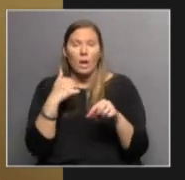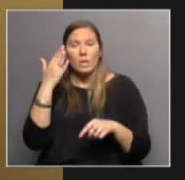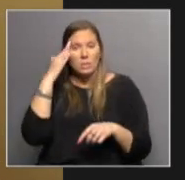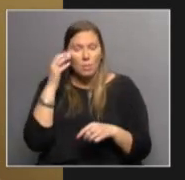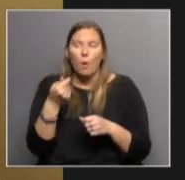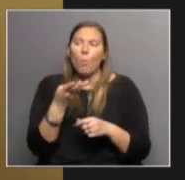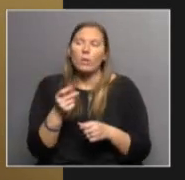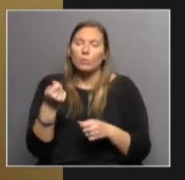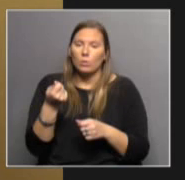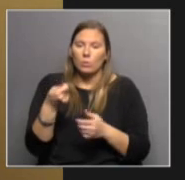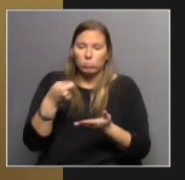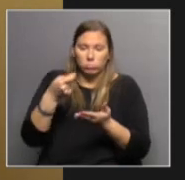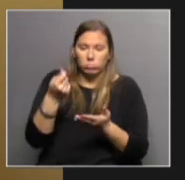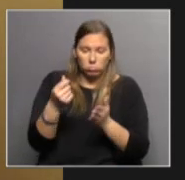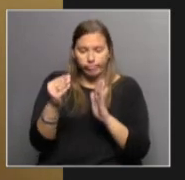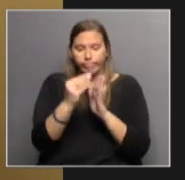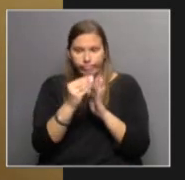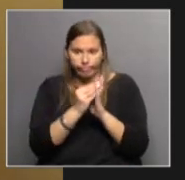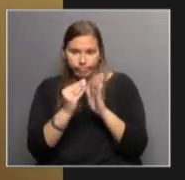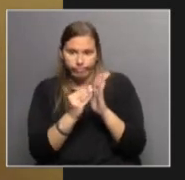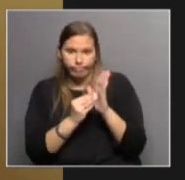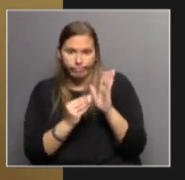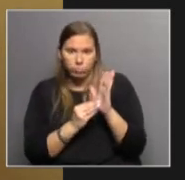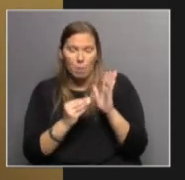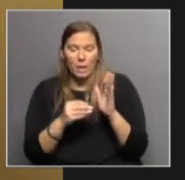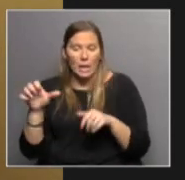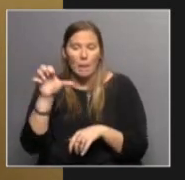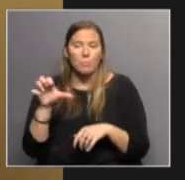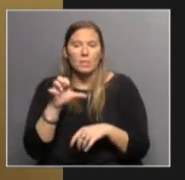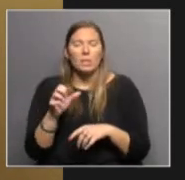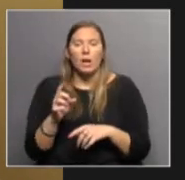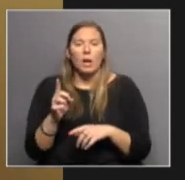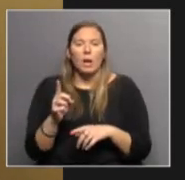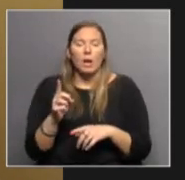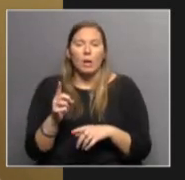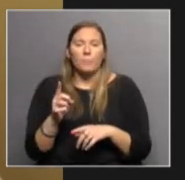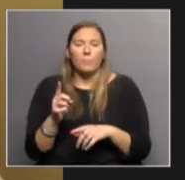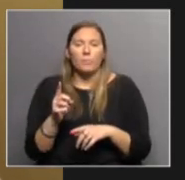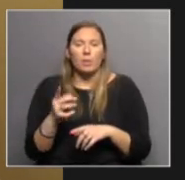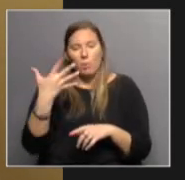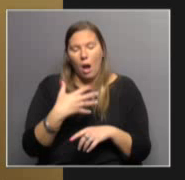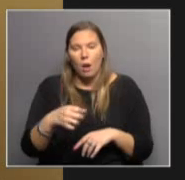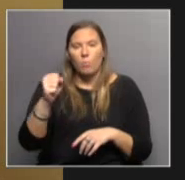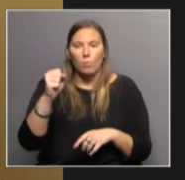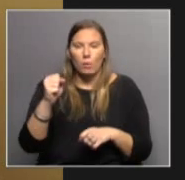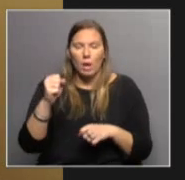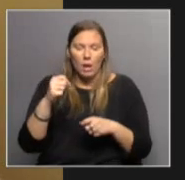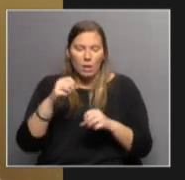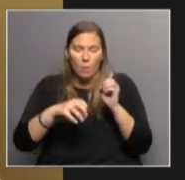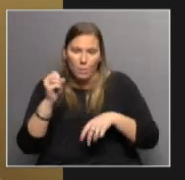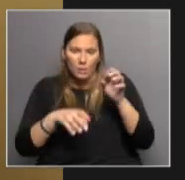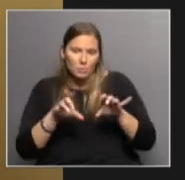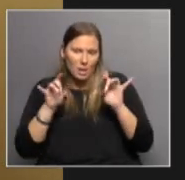la suscripción para que Compost Ciudadano vaya y vaya a buscar los residuos orgánicos de